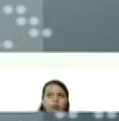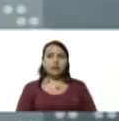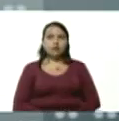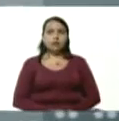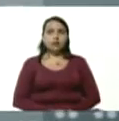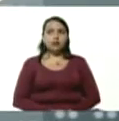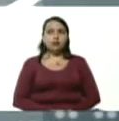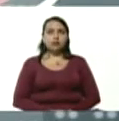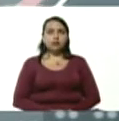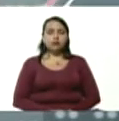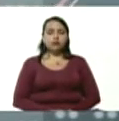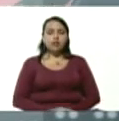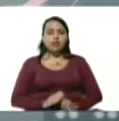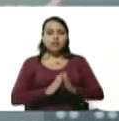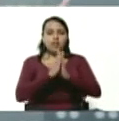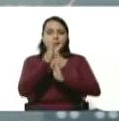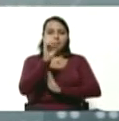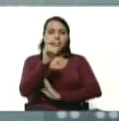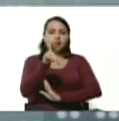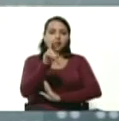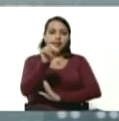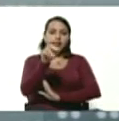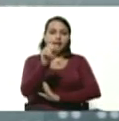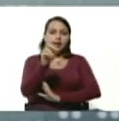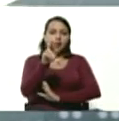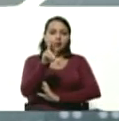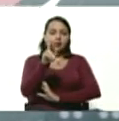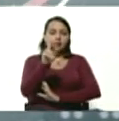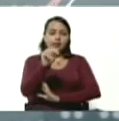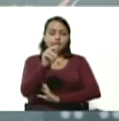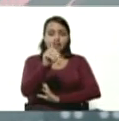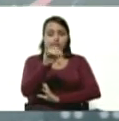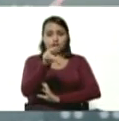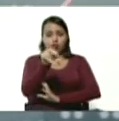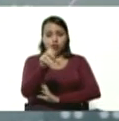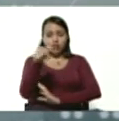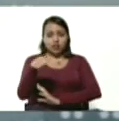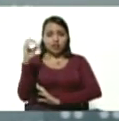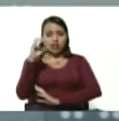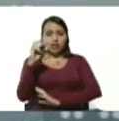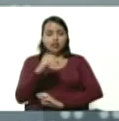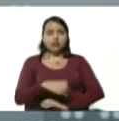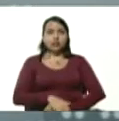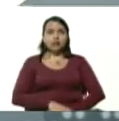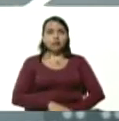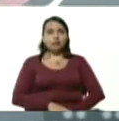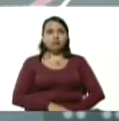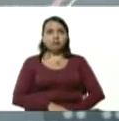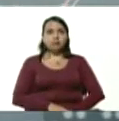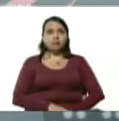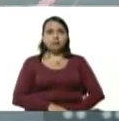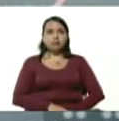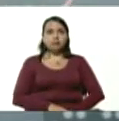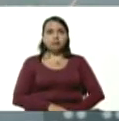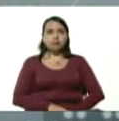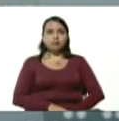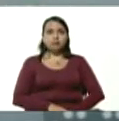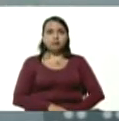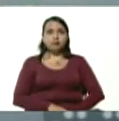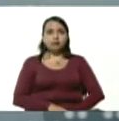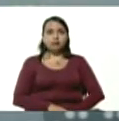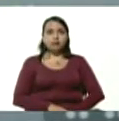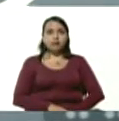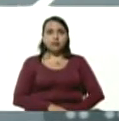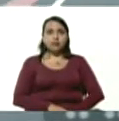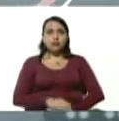parroquia San Bernardino, en el distrito capital. Así que, para explicar más